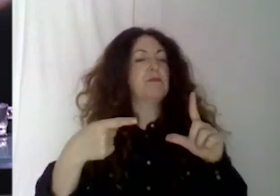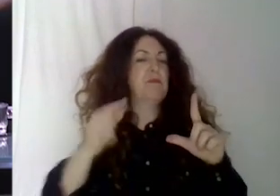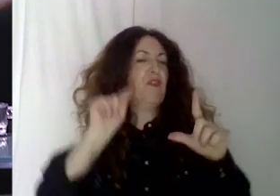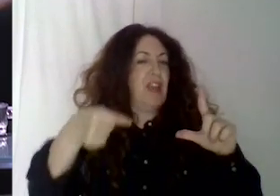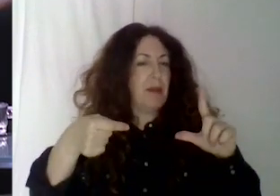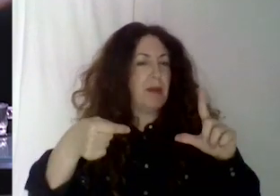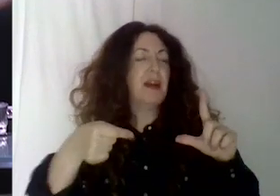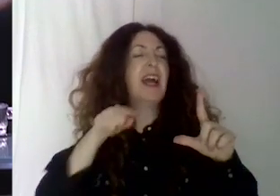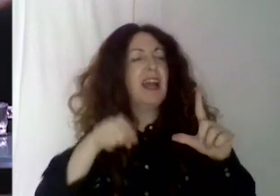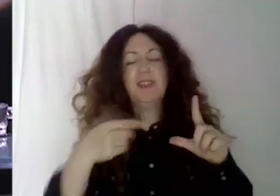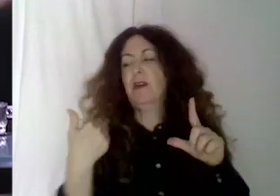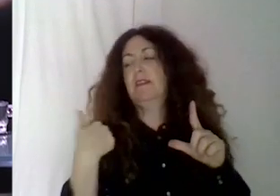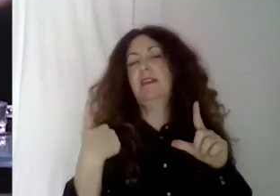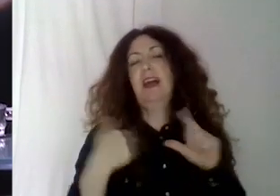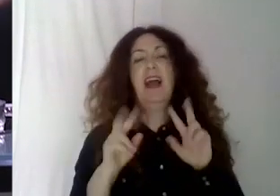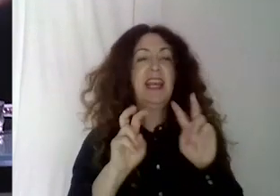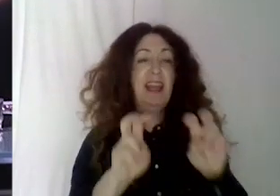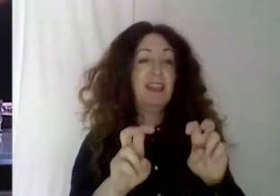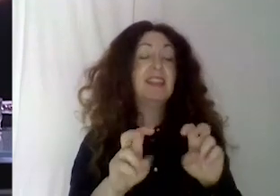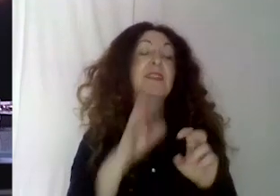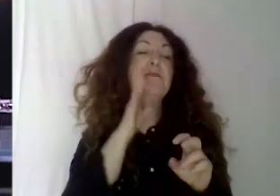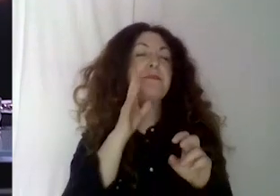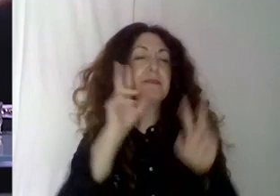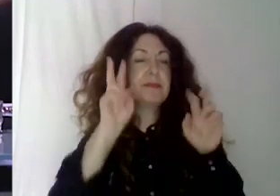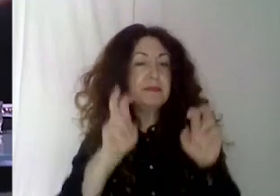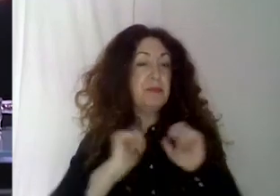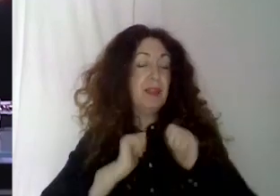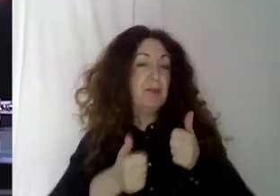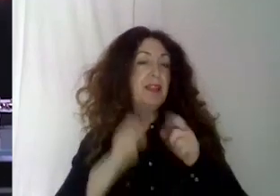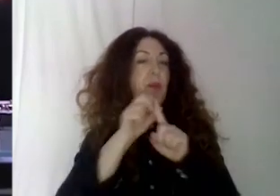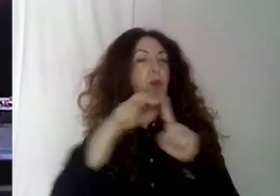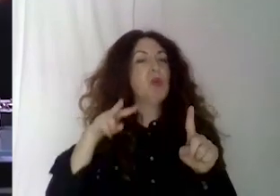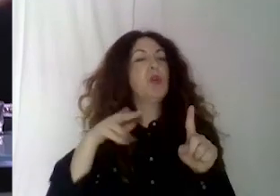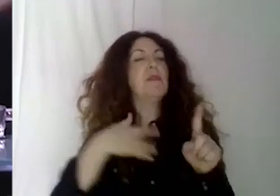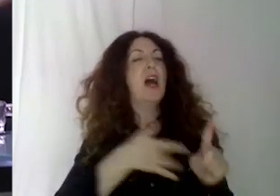y olvida, en el caso de los que estamos,